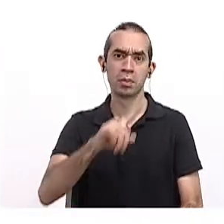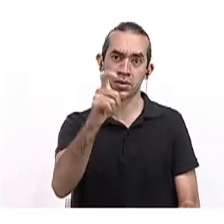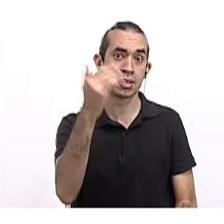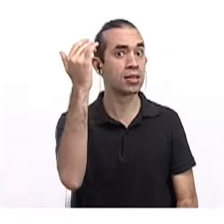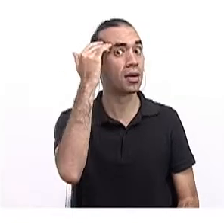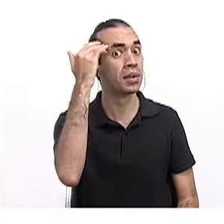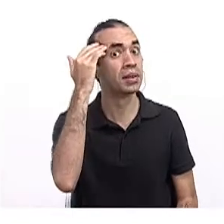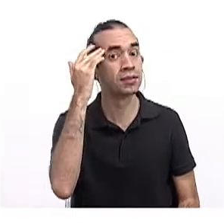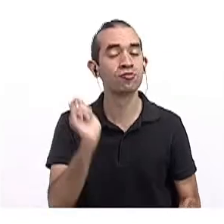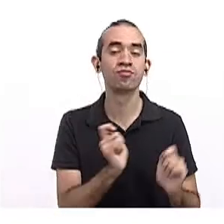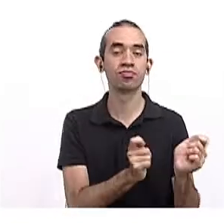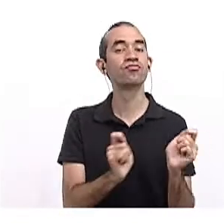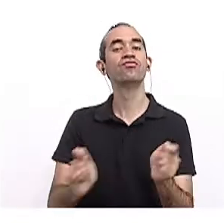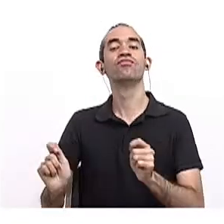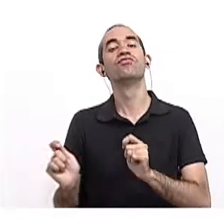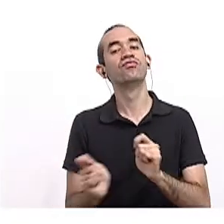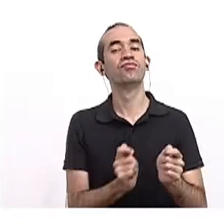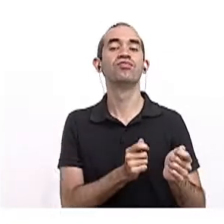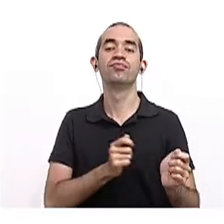¿Sabías que?